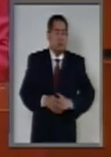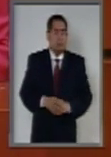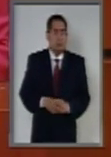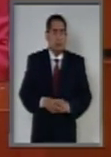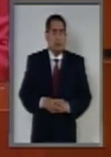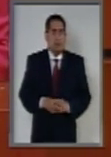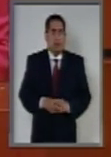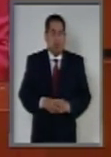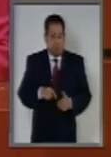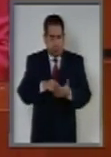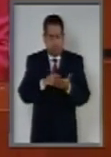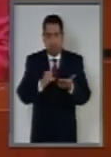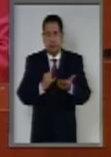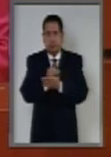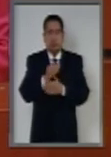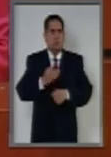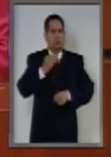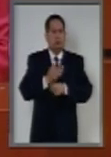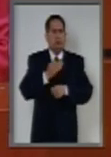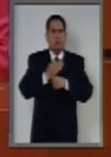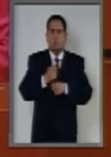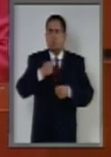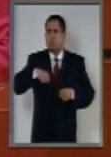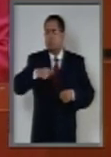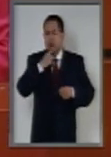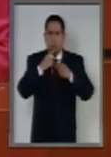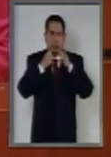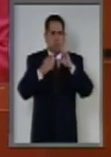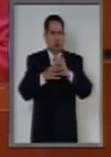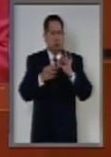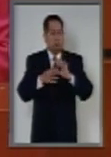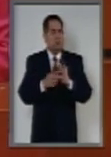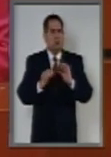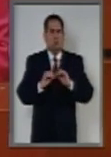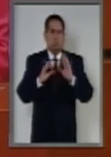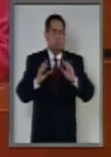En este dictamen que hoy analizamos,